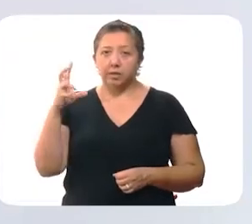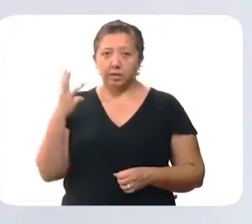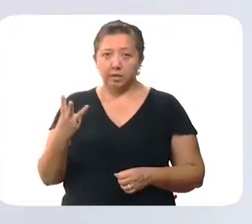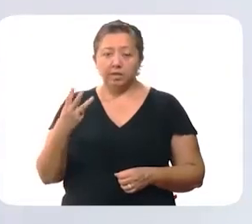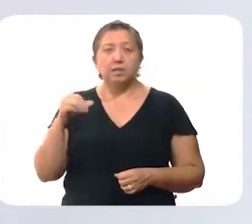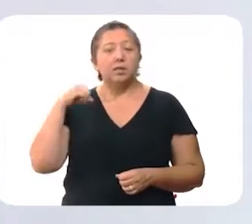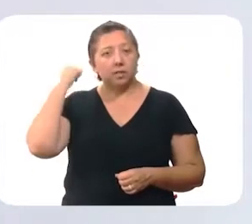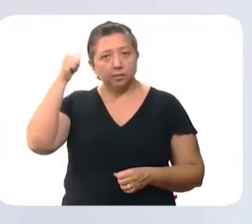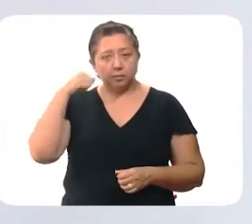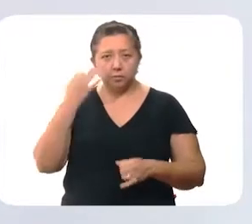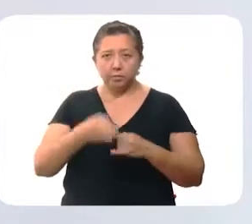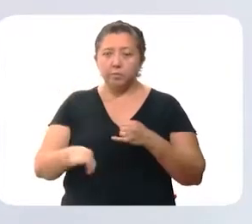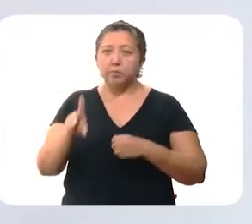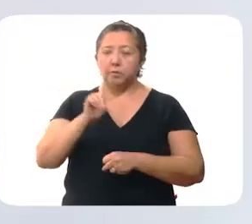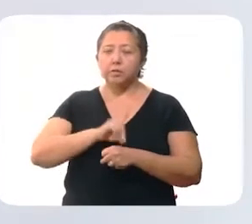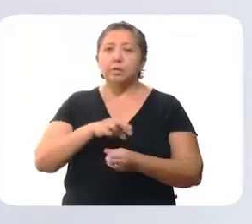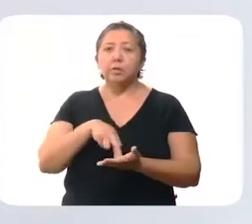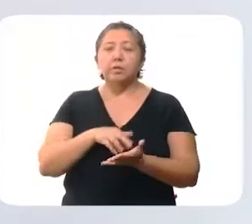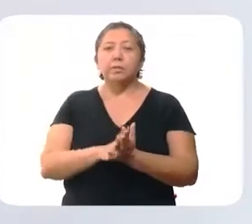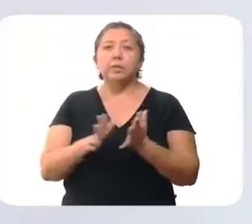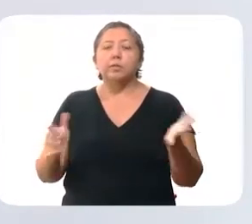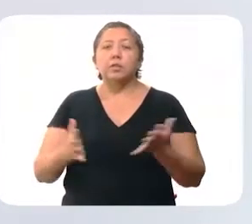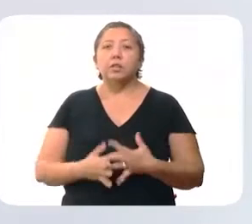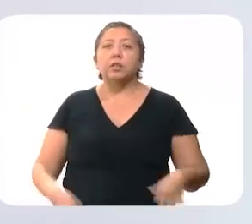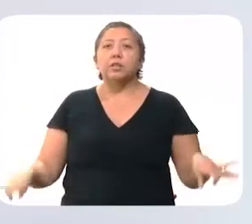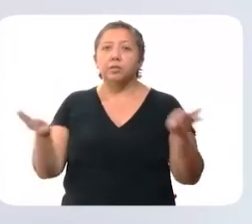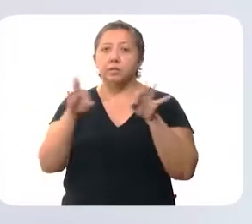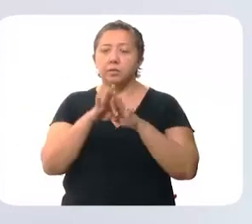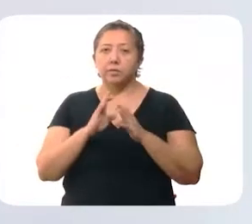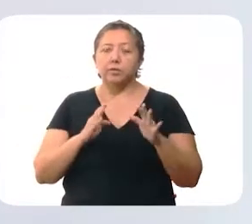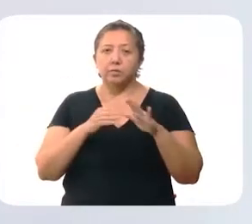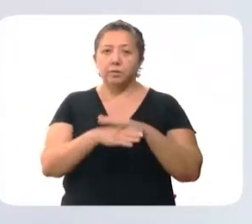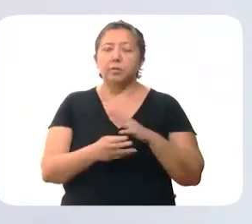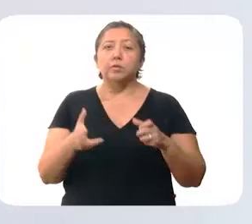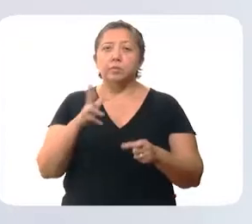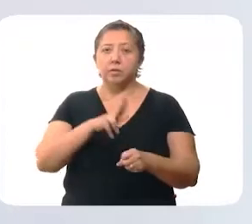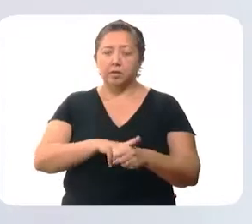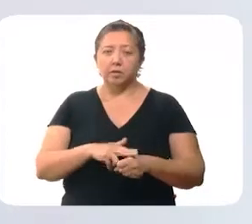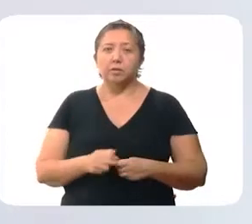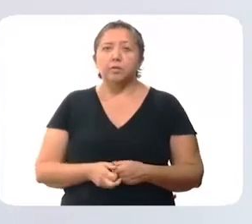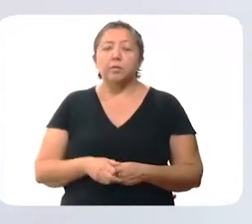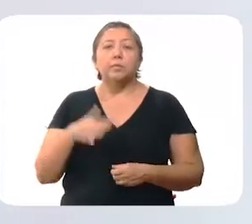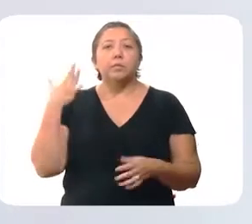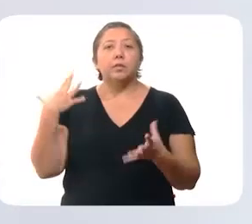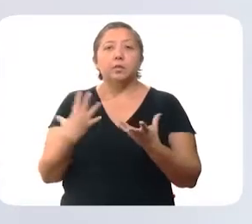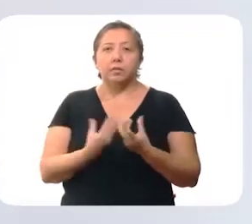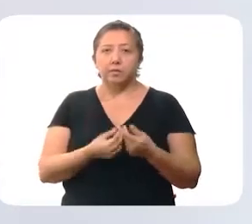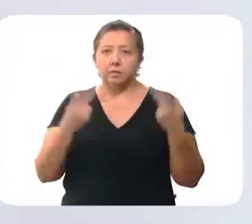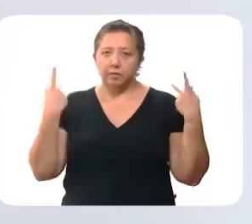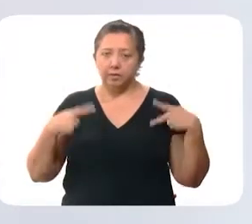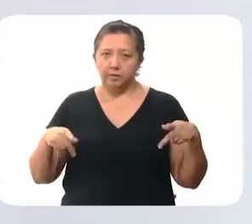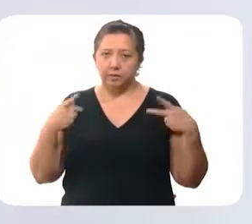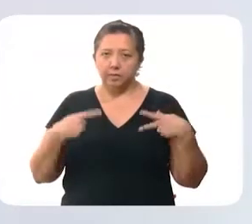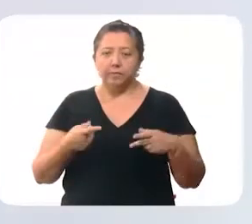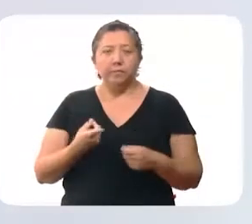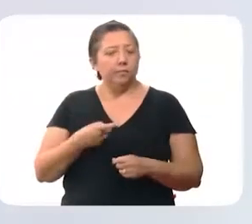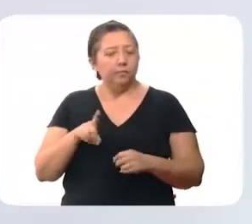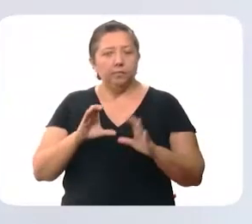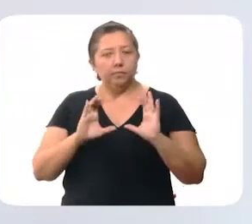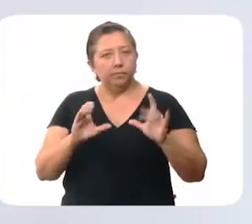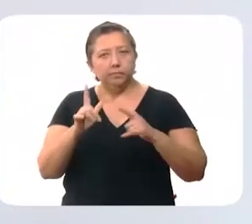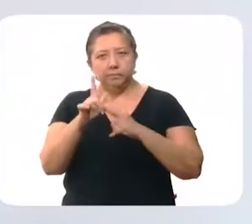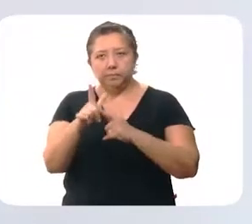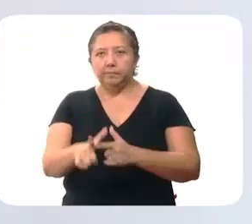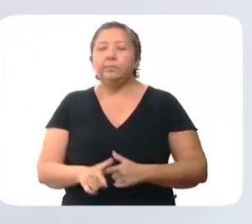de abril. En los últimos días se ha registrado un incremento importante en los ingresos hospitalarios, por lo que pedimos a la población no bajar la